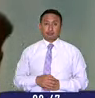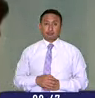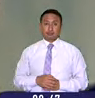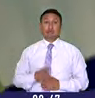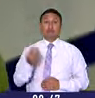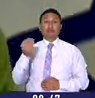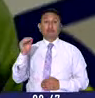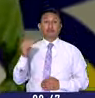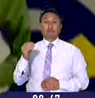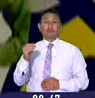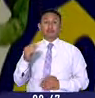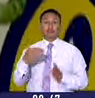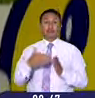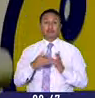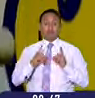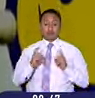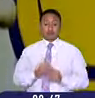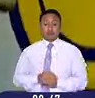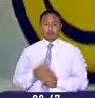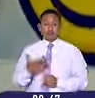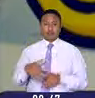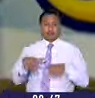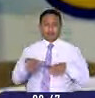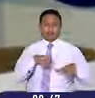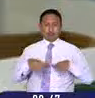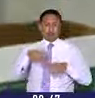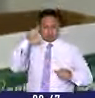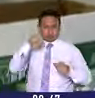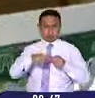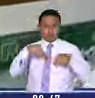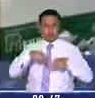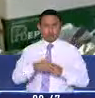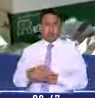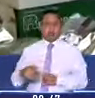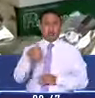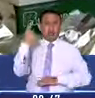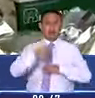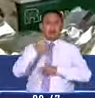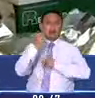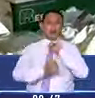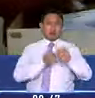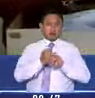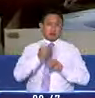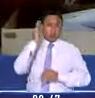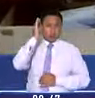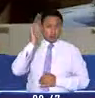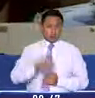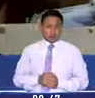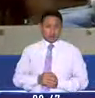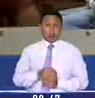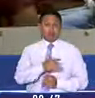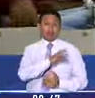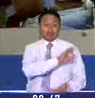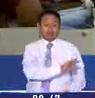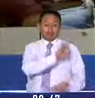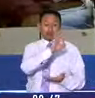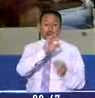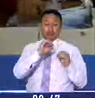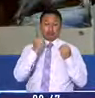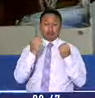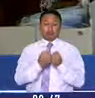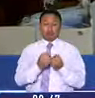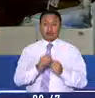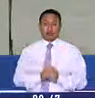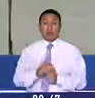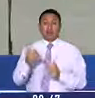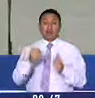La Fundación Jóvenes contra el Cáncer realizó una actividad conmemorativa a propósito del Día Internacional de la Mujer. Para los representantes de esta organización, una